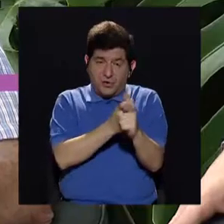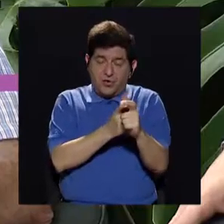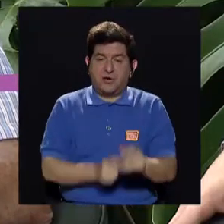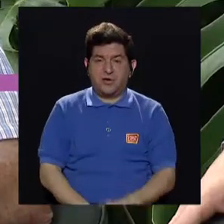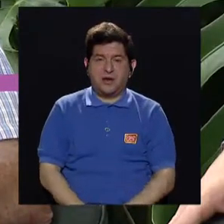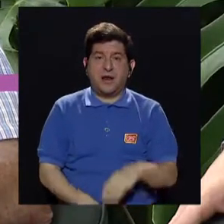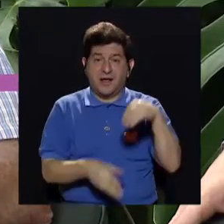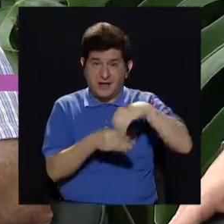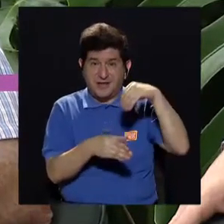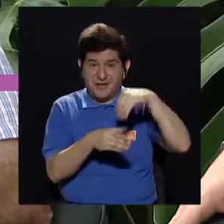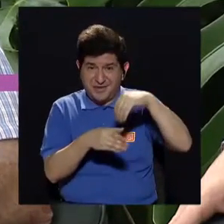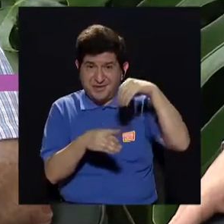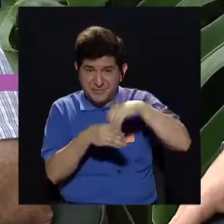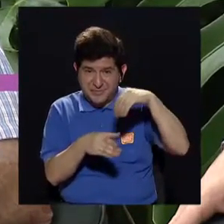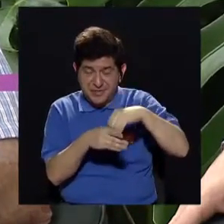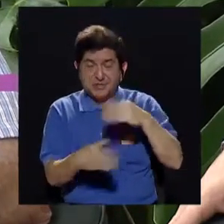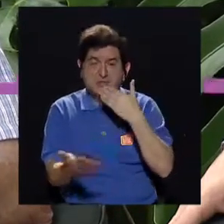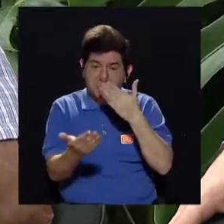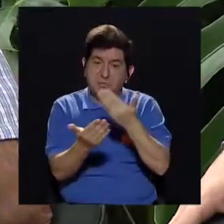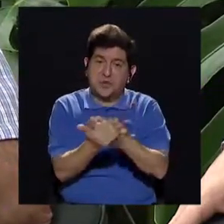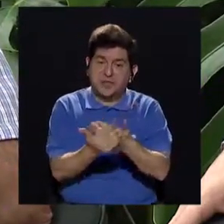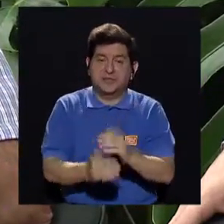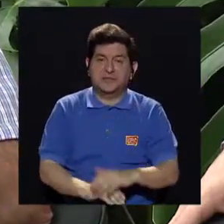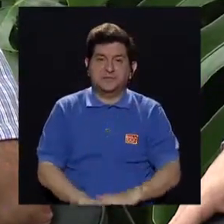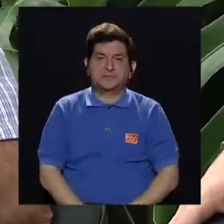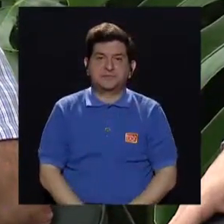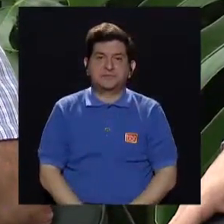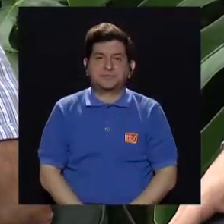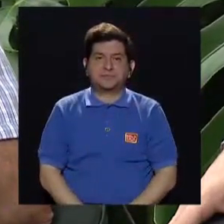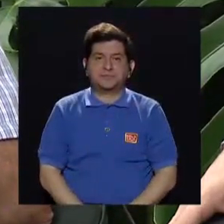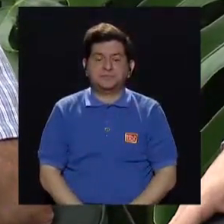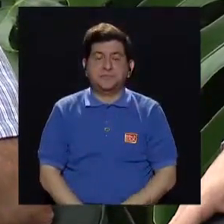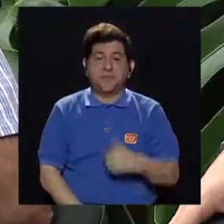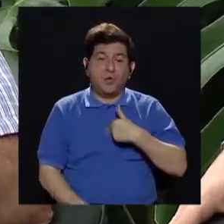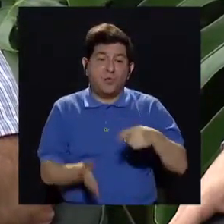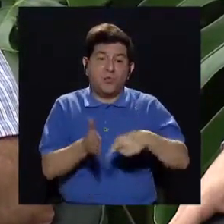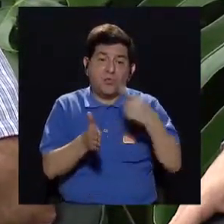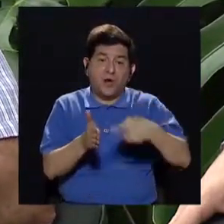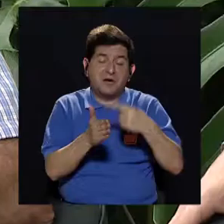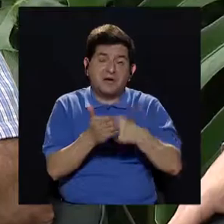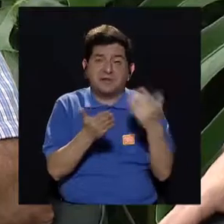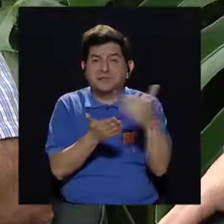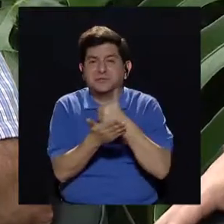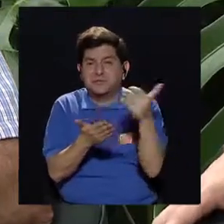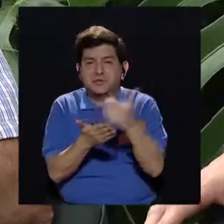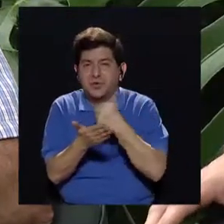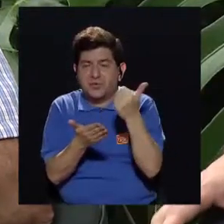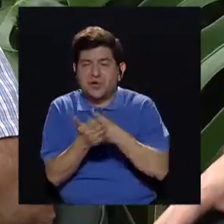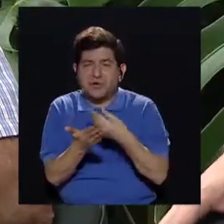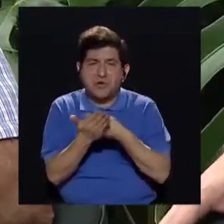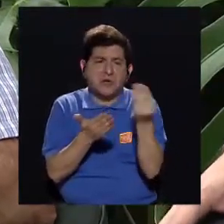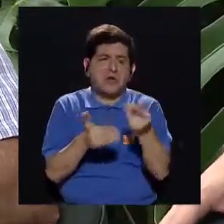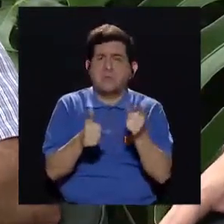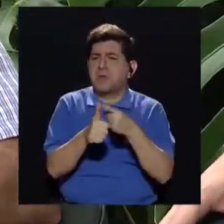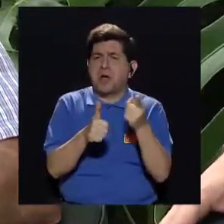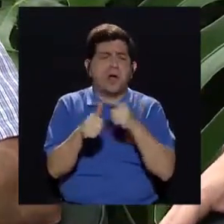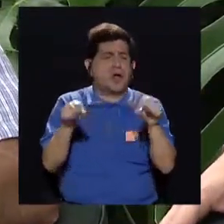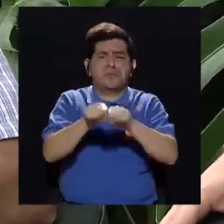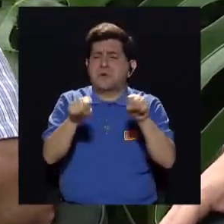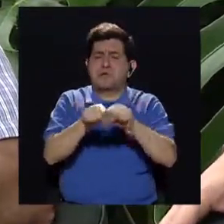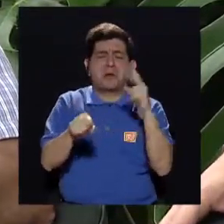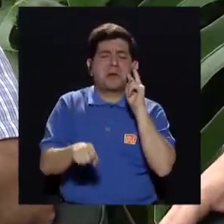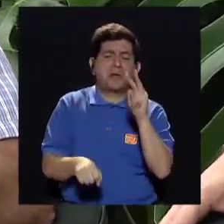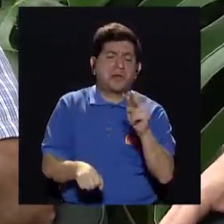ser una inversión, en ese sentido, es bueno hacerla, ¿verdad? Porque uno, por querer ahorrarse a veces un poquito, compra el primer calzado que le